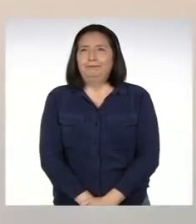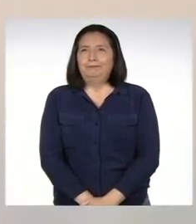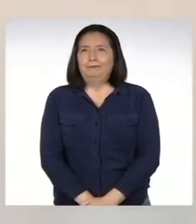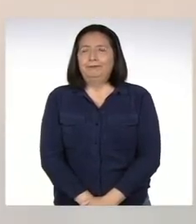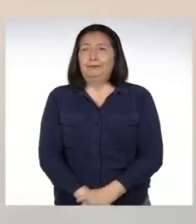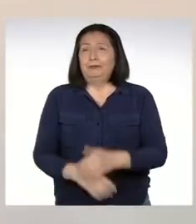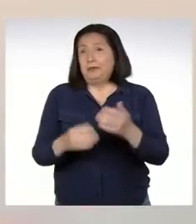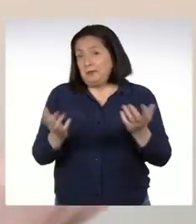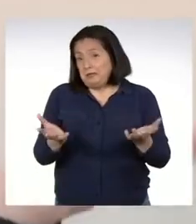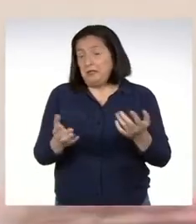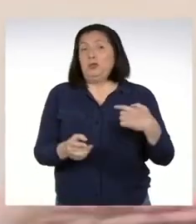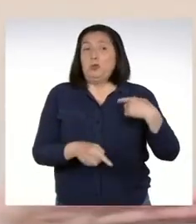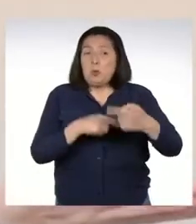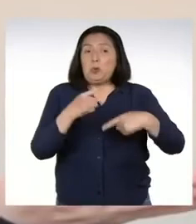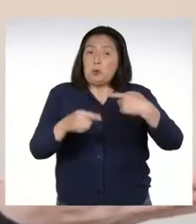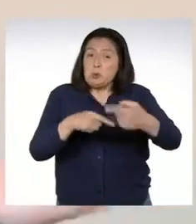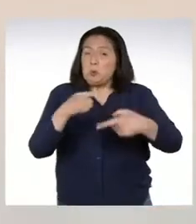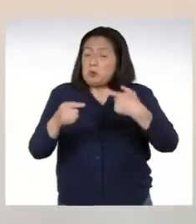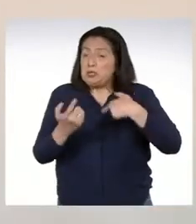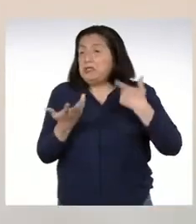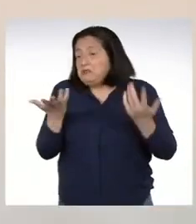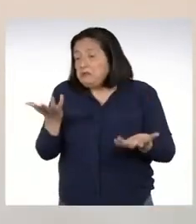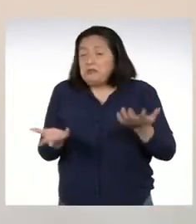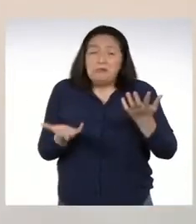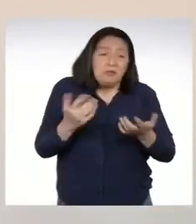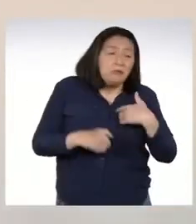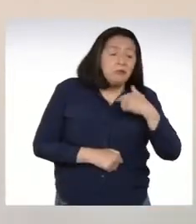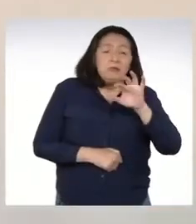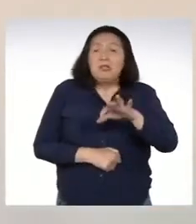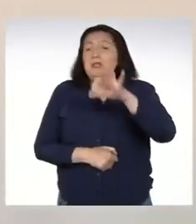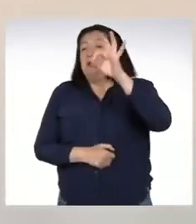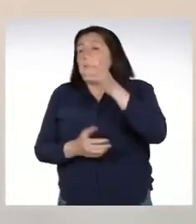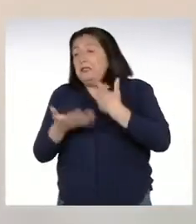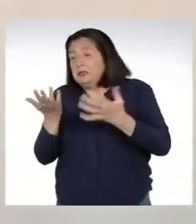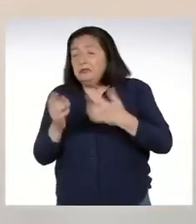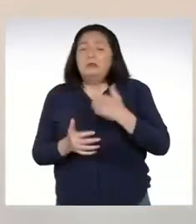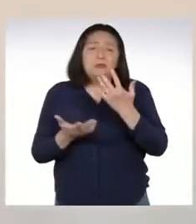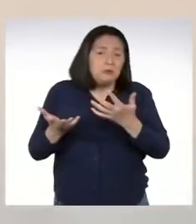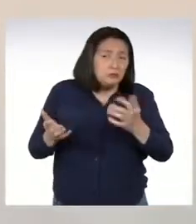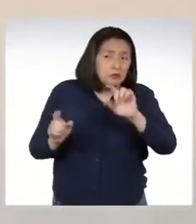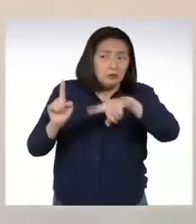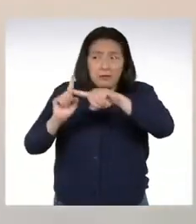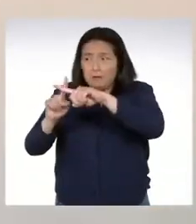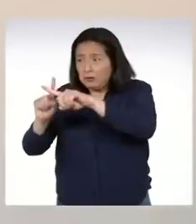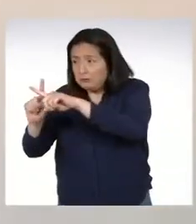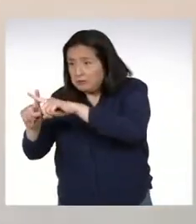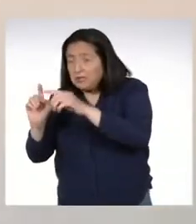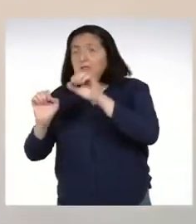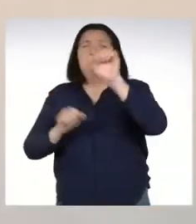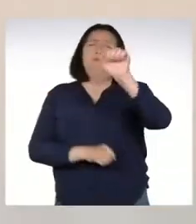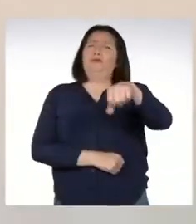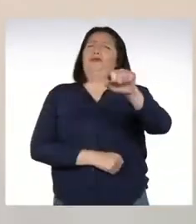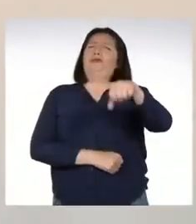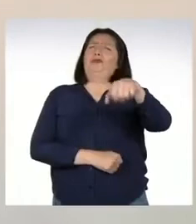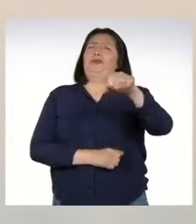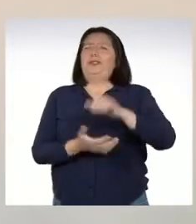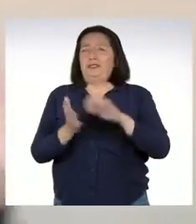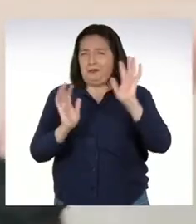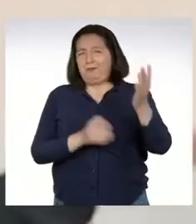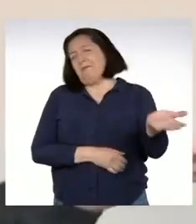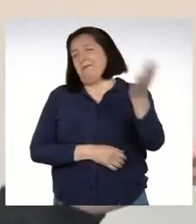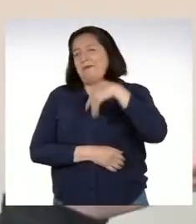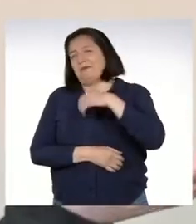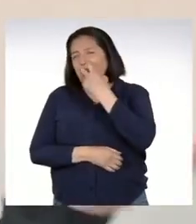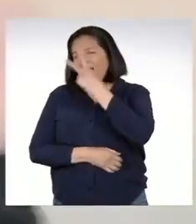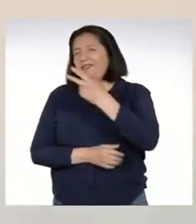En nuestro día a día, ¿podemos encontrar situaciones de multiplicación? ¡Claro que sí! Acompáñame a